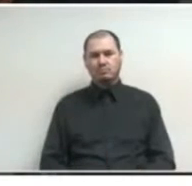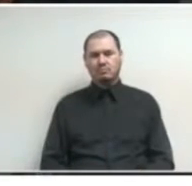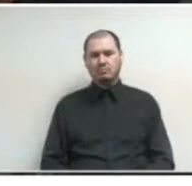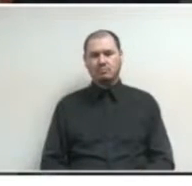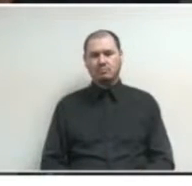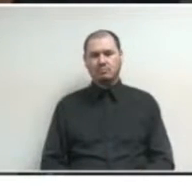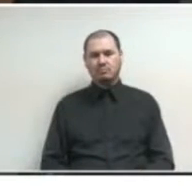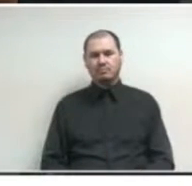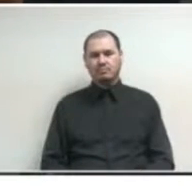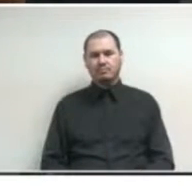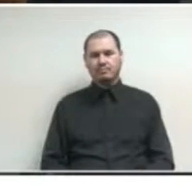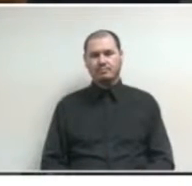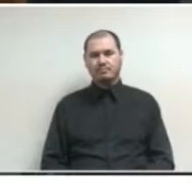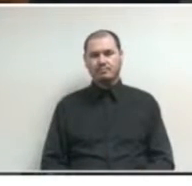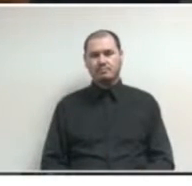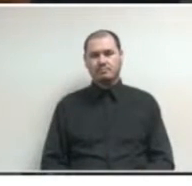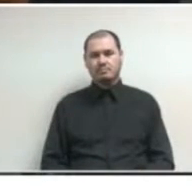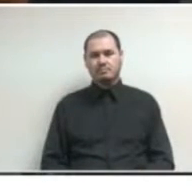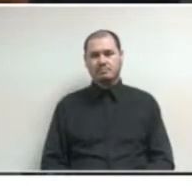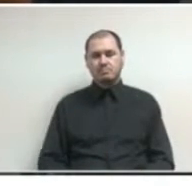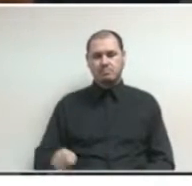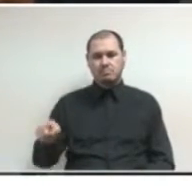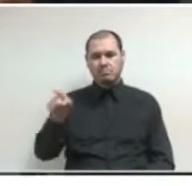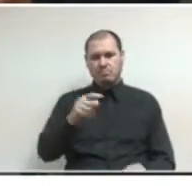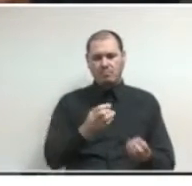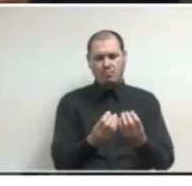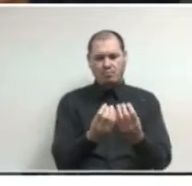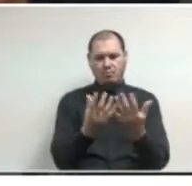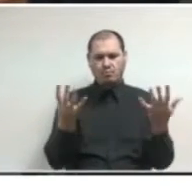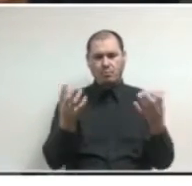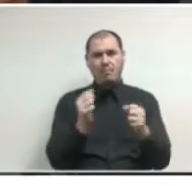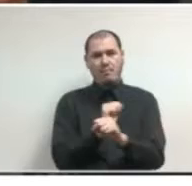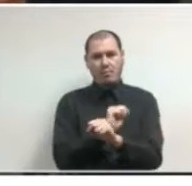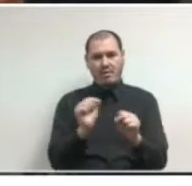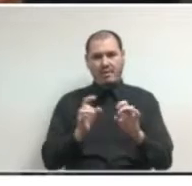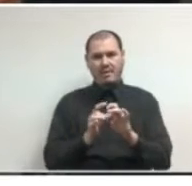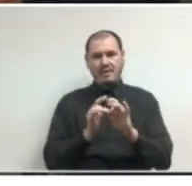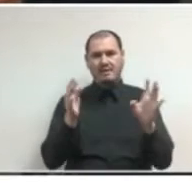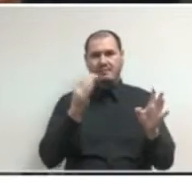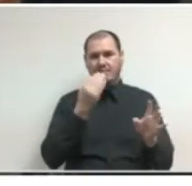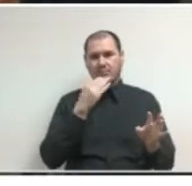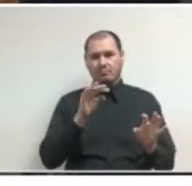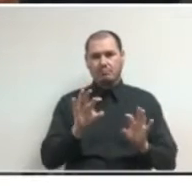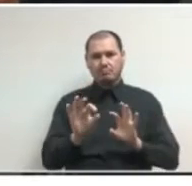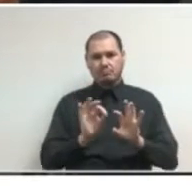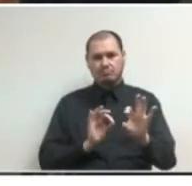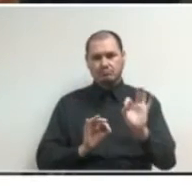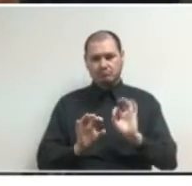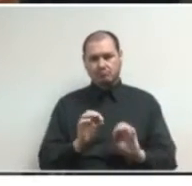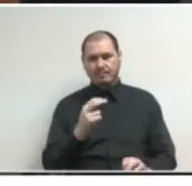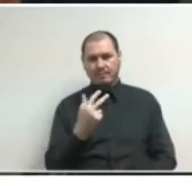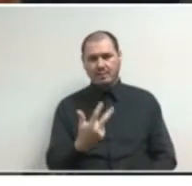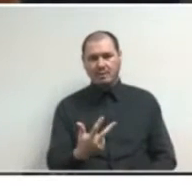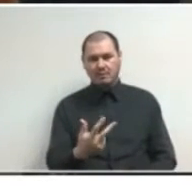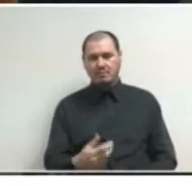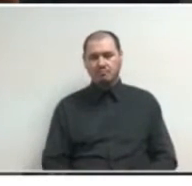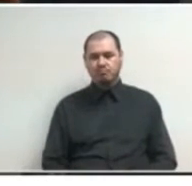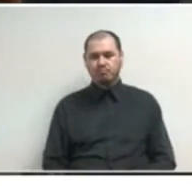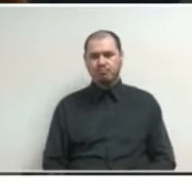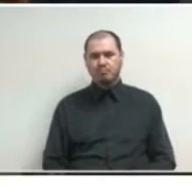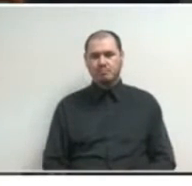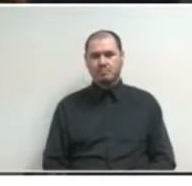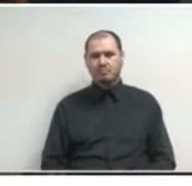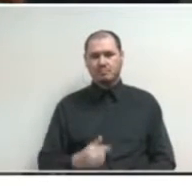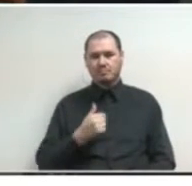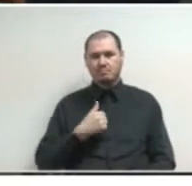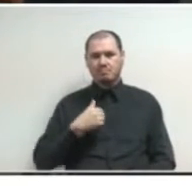potenciales candidatos al indulto presidencial. Pensamos, hoy por nada, pepe, a tía, esa, hoy por nada, pepe, a tía, oye,